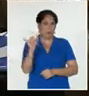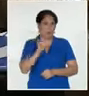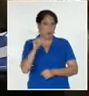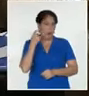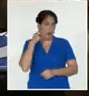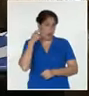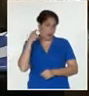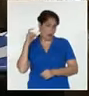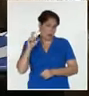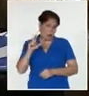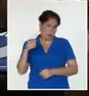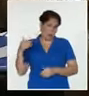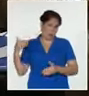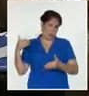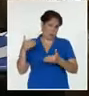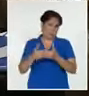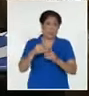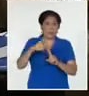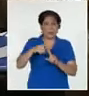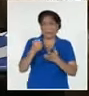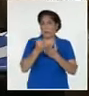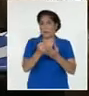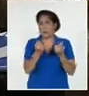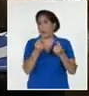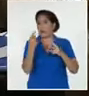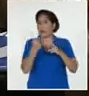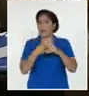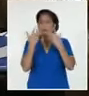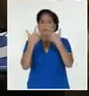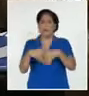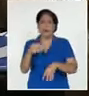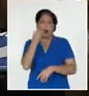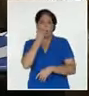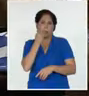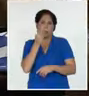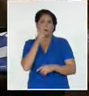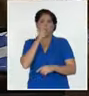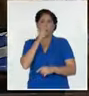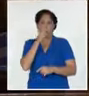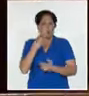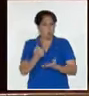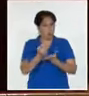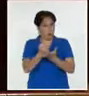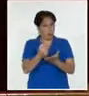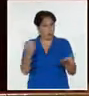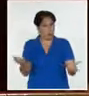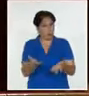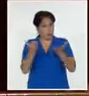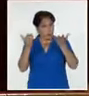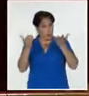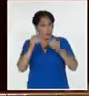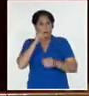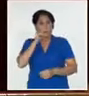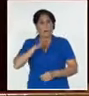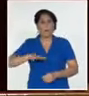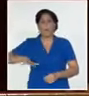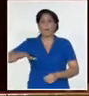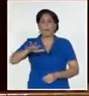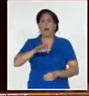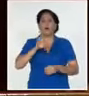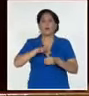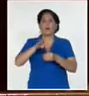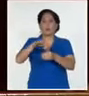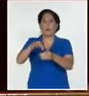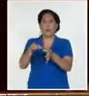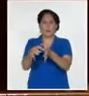años, entre las tareas de apoyo a la economía y la producción de alimentos, los CDR han promovido la campaña Desde el Barrio Cultiva tu